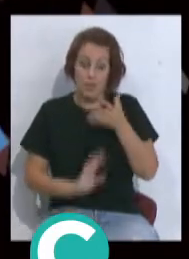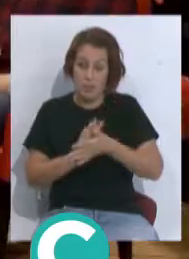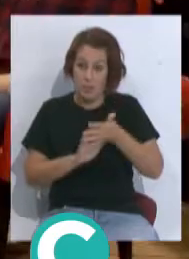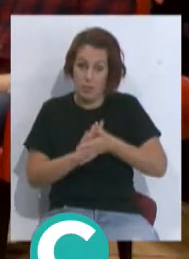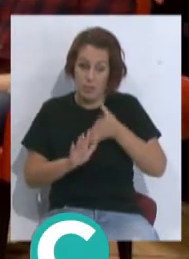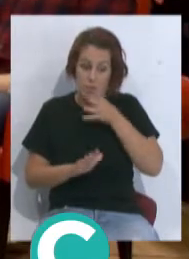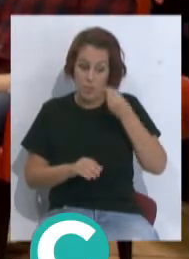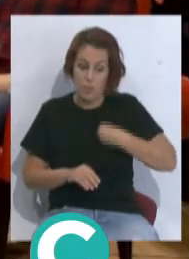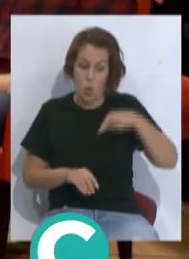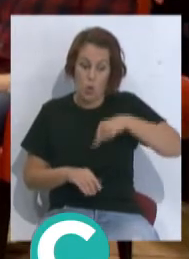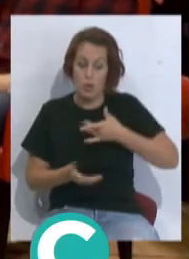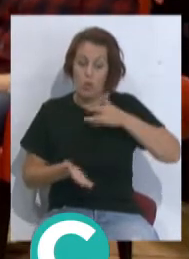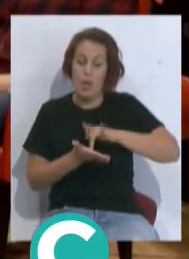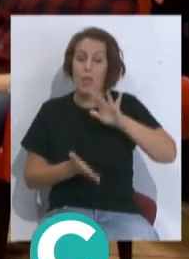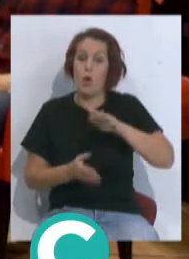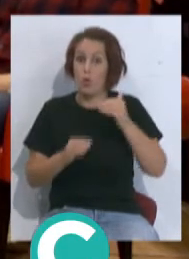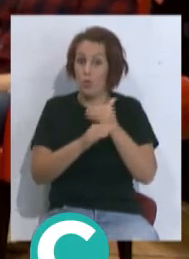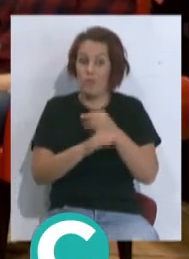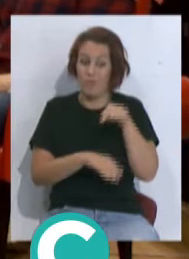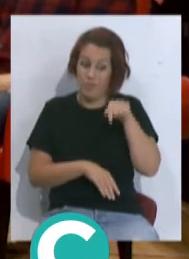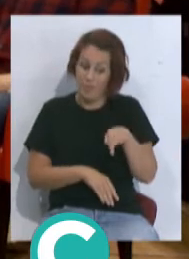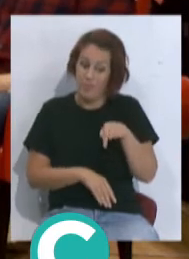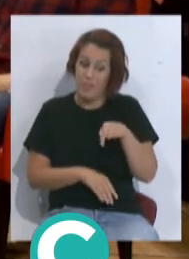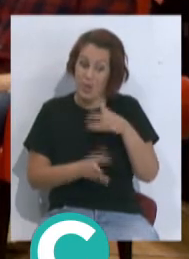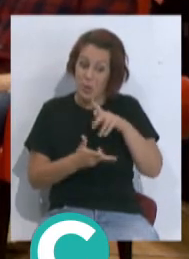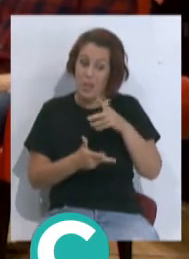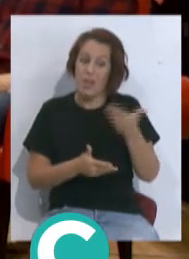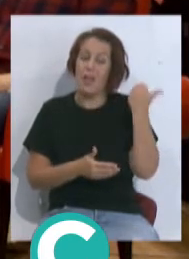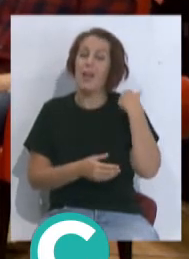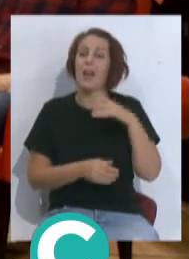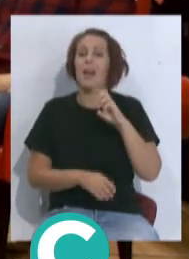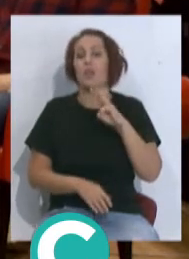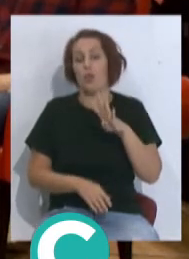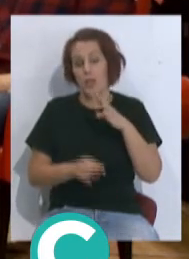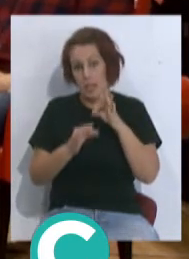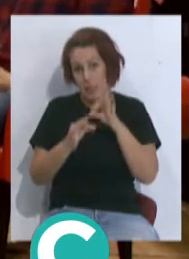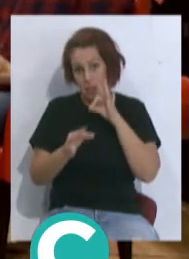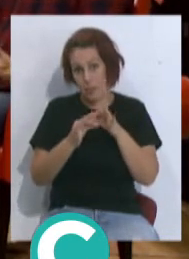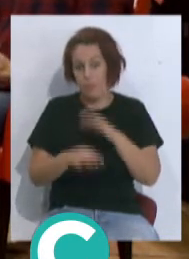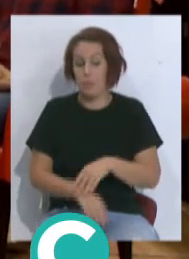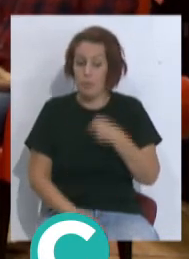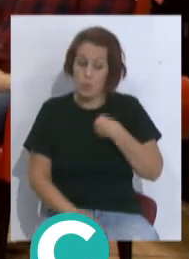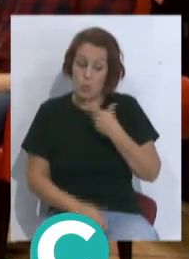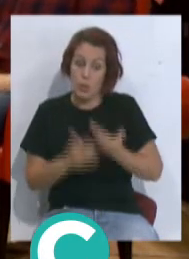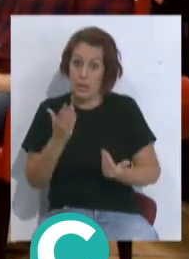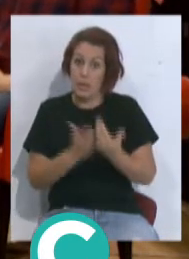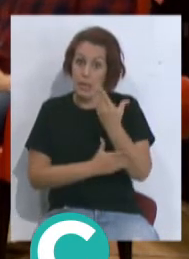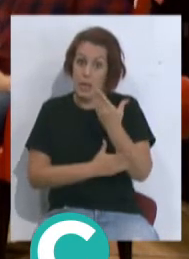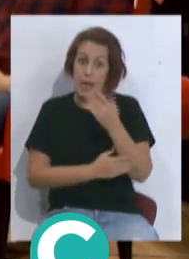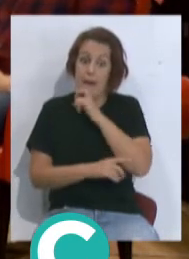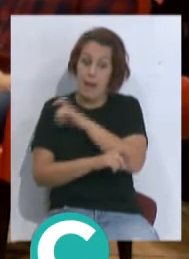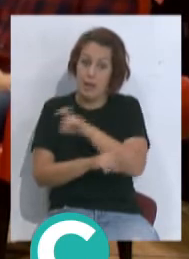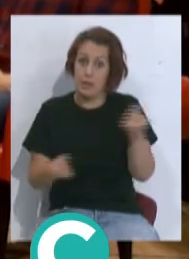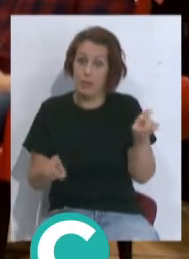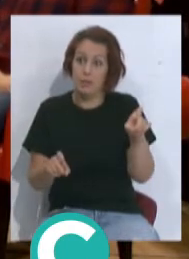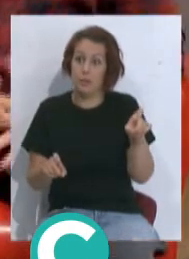hoy, 5 de octubre, pero esto fue hace... El 14 de septiembre. Claro, pero que más o menos es lo que comentábamos, ¿no? Que el día que se hizo el 15 sí